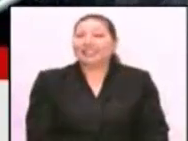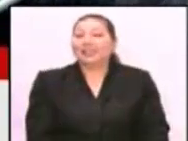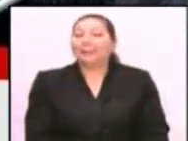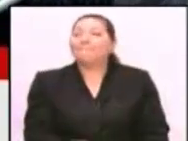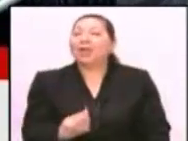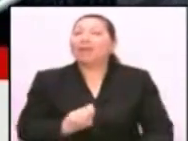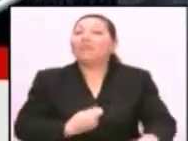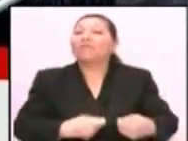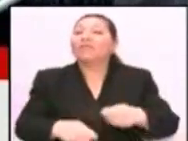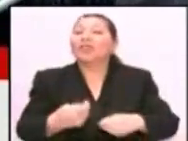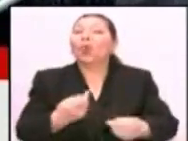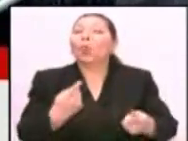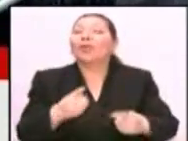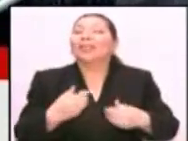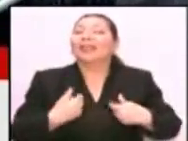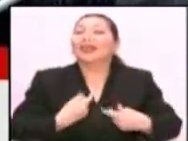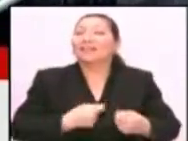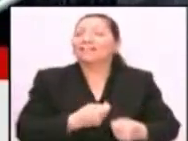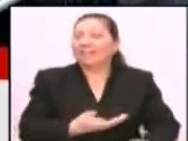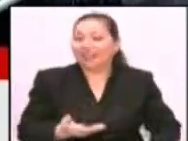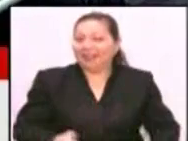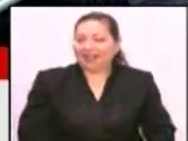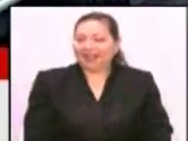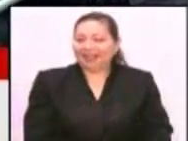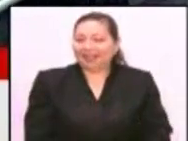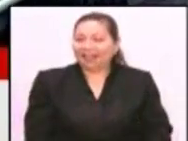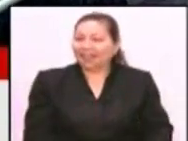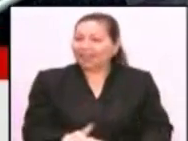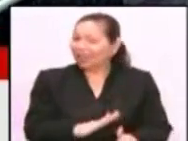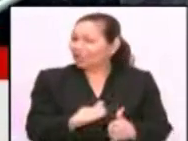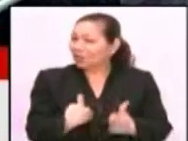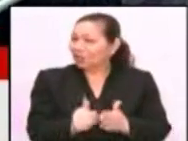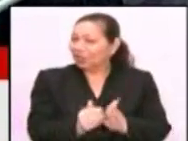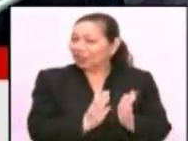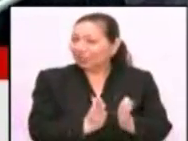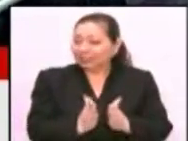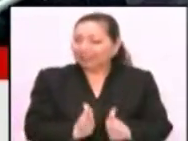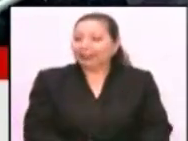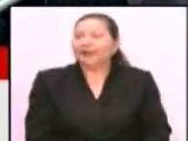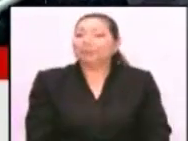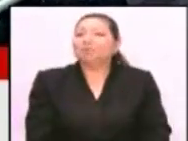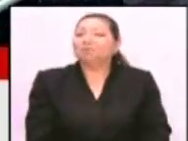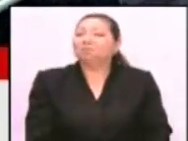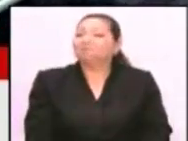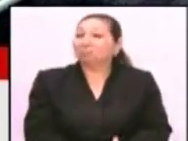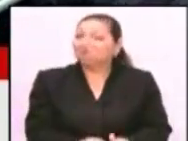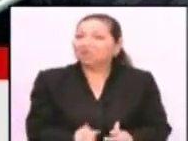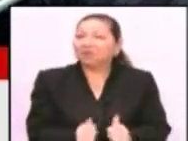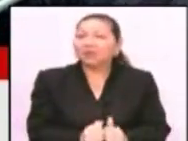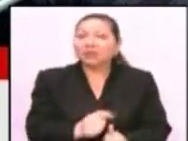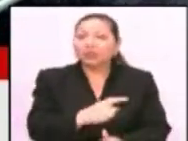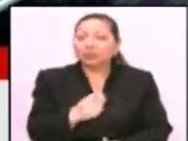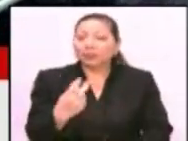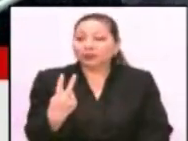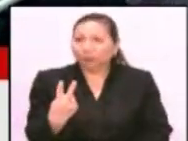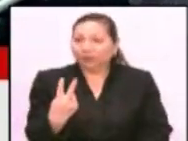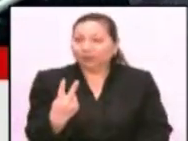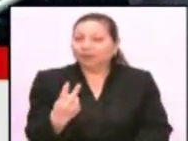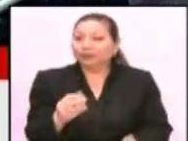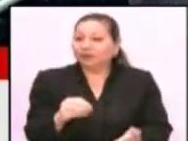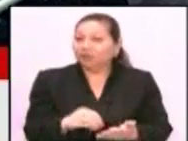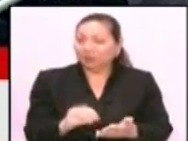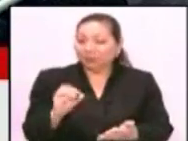marketing para el proceso siguiente. Entonces ya hay toda una formación. Empezamos con 102, esta